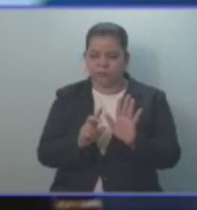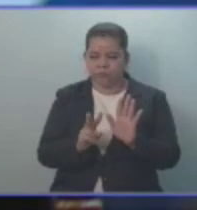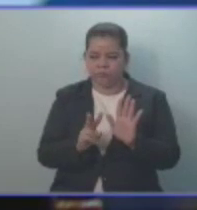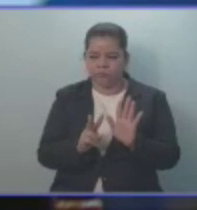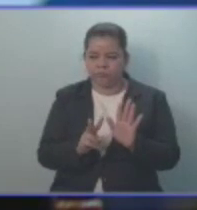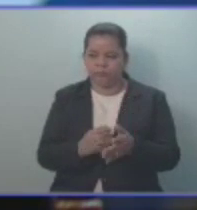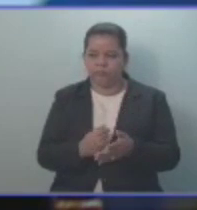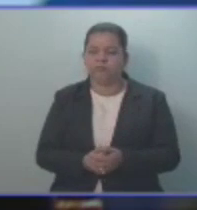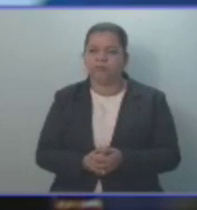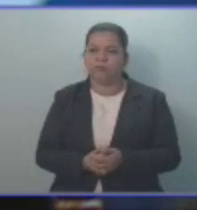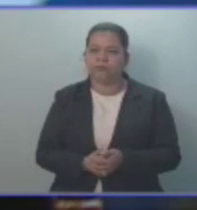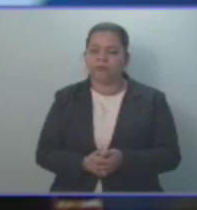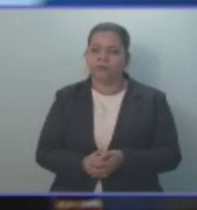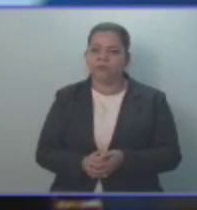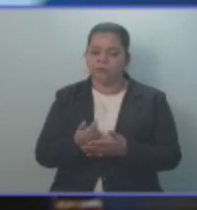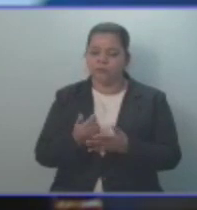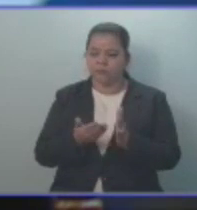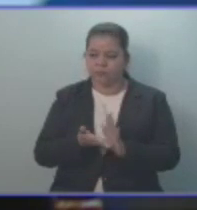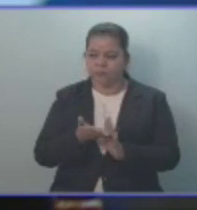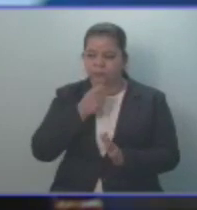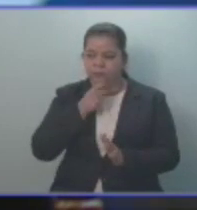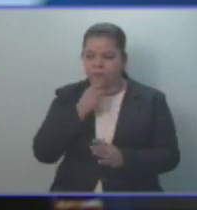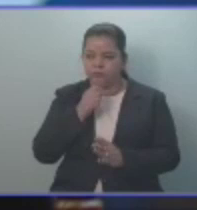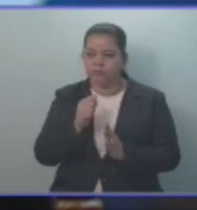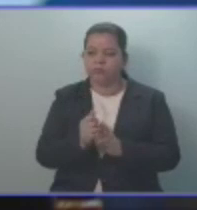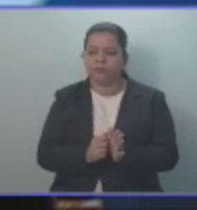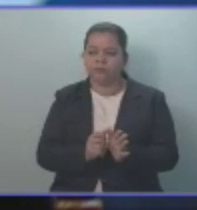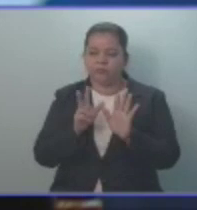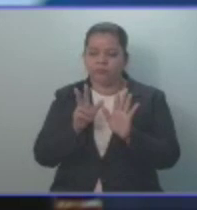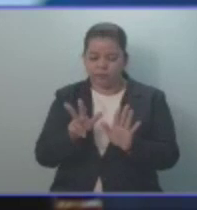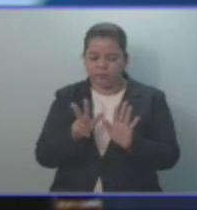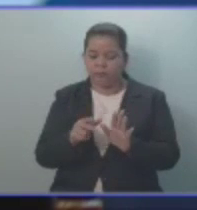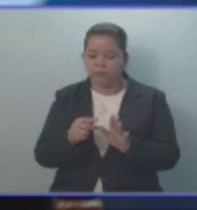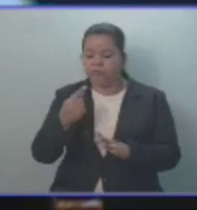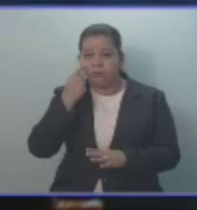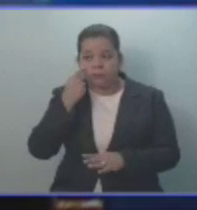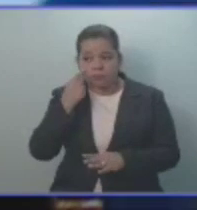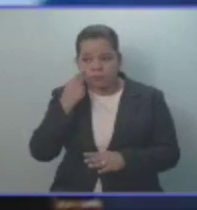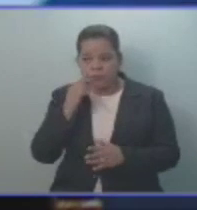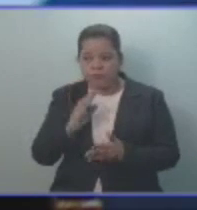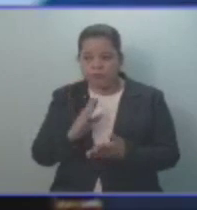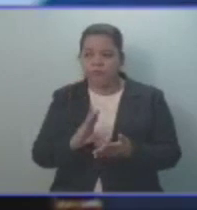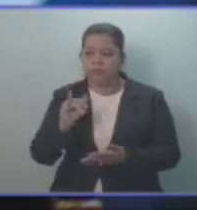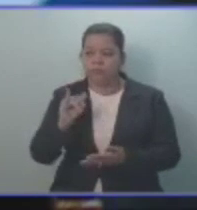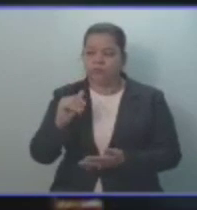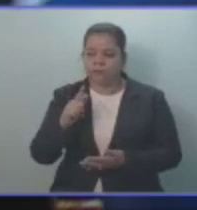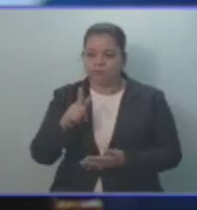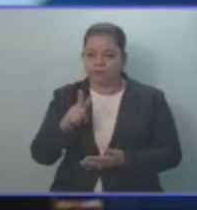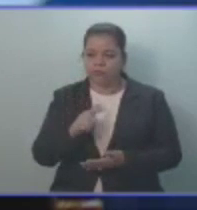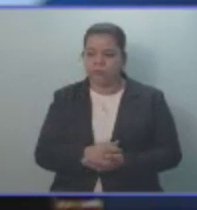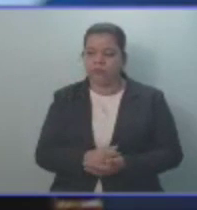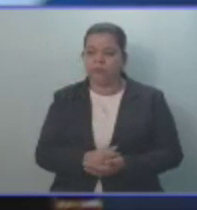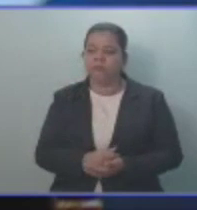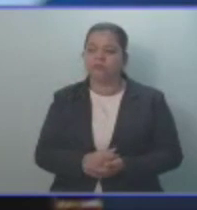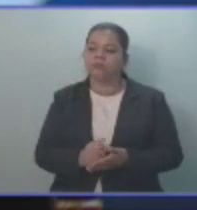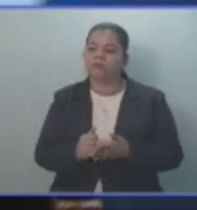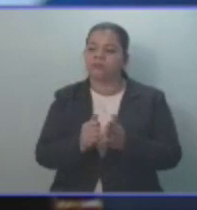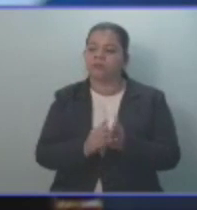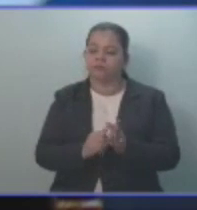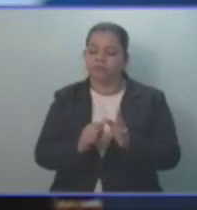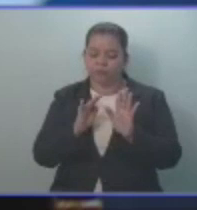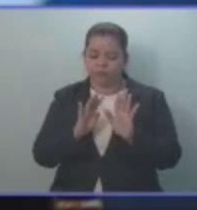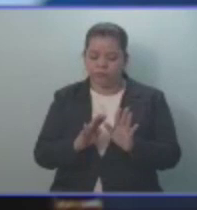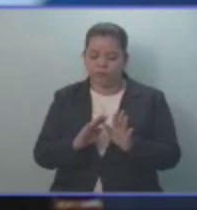intercambio espontáneo de información. Artículo 8, auditorías fiscales simultáneas. Artículo